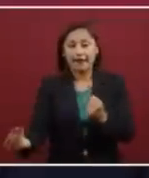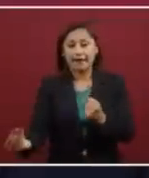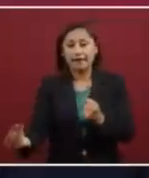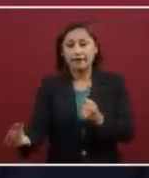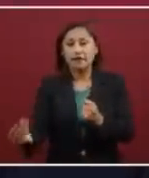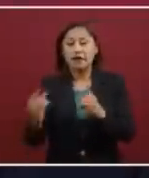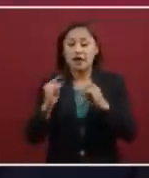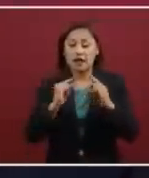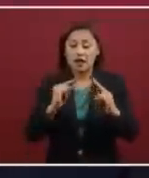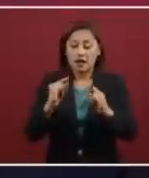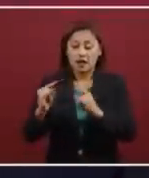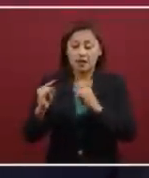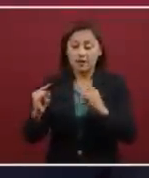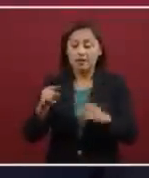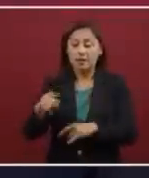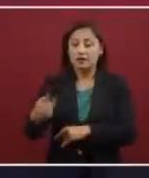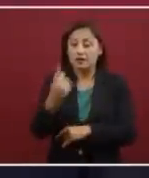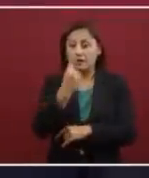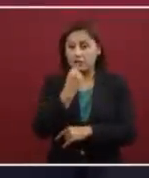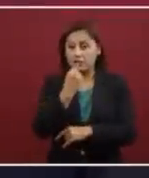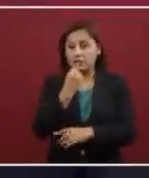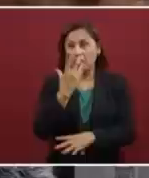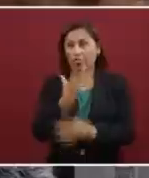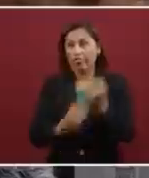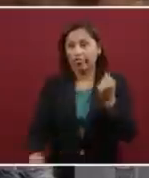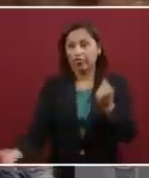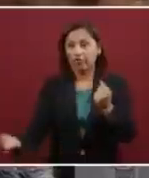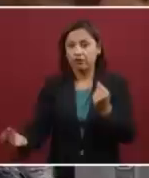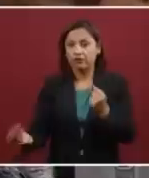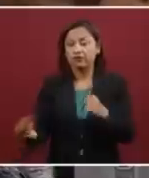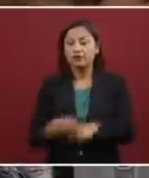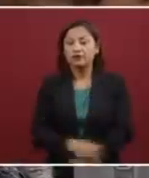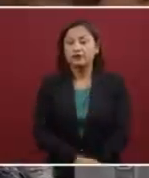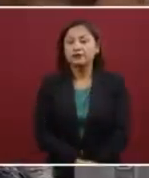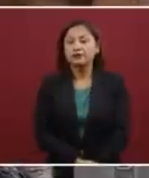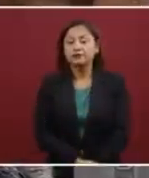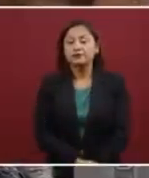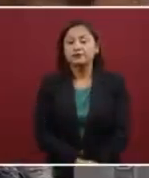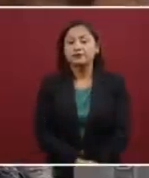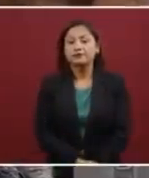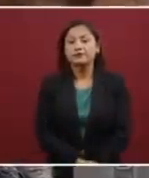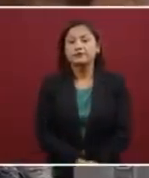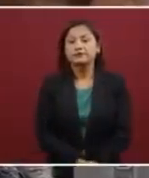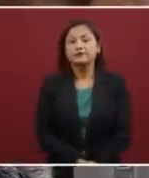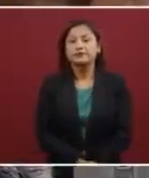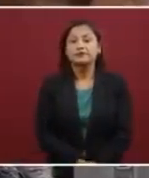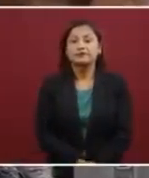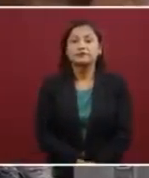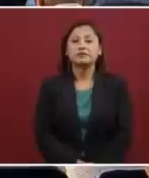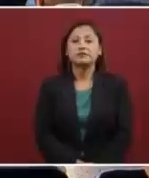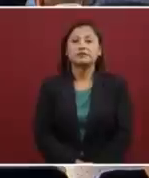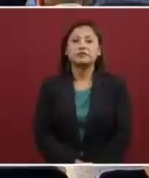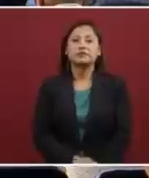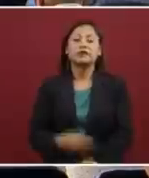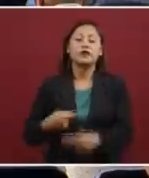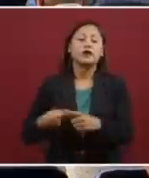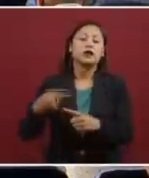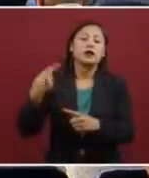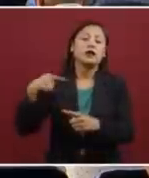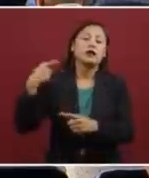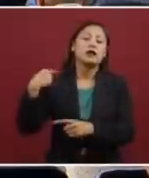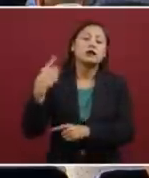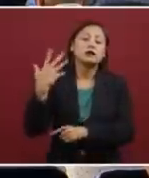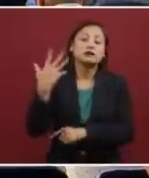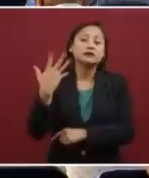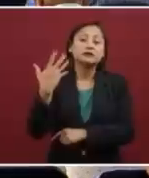campamento de la policía en estos 5 34 meses ya